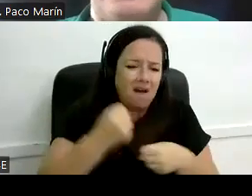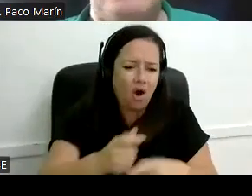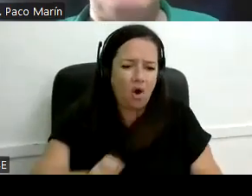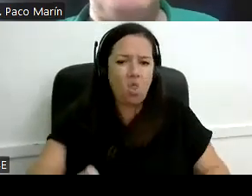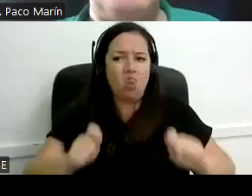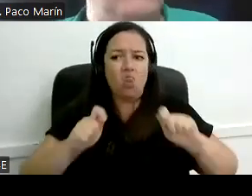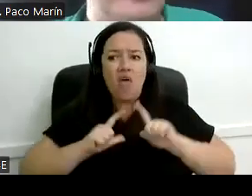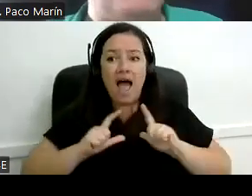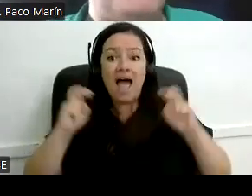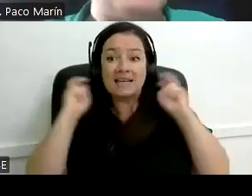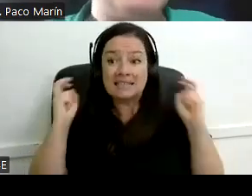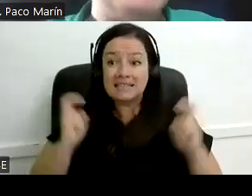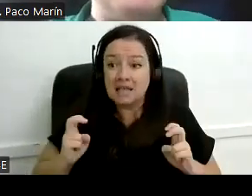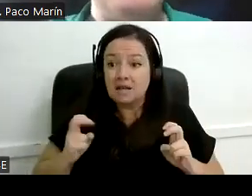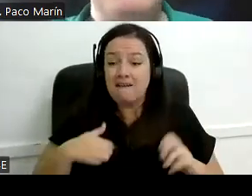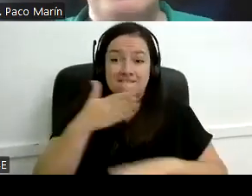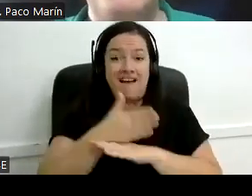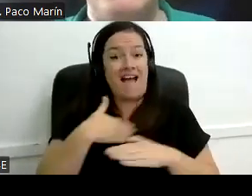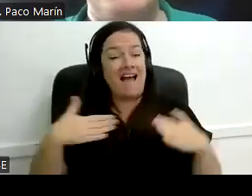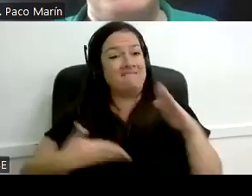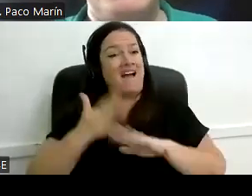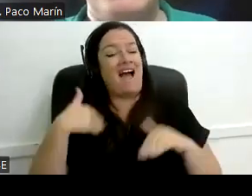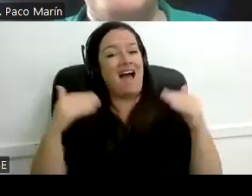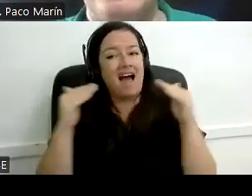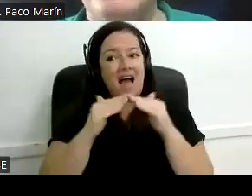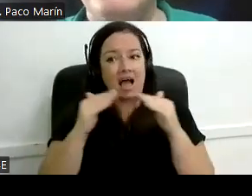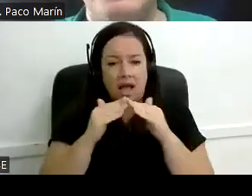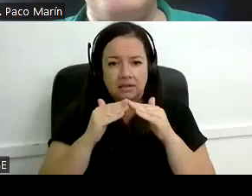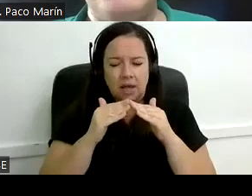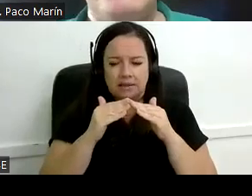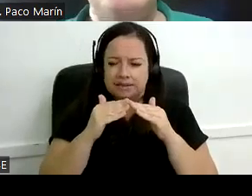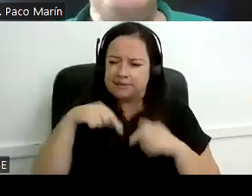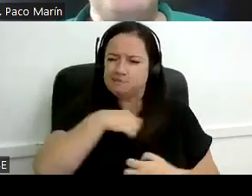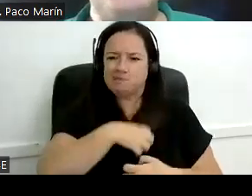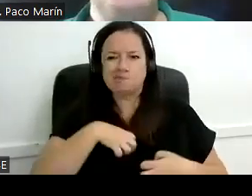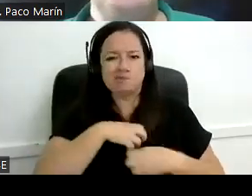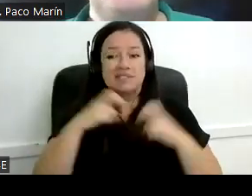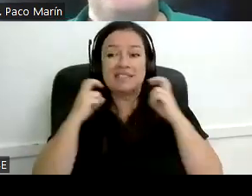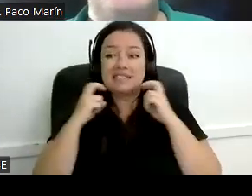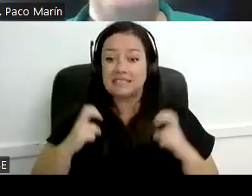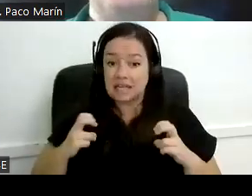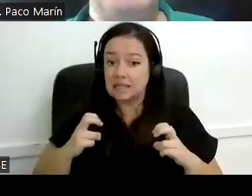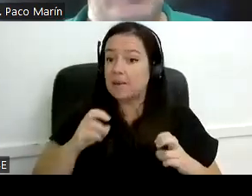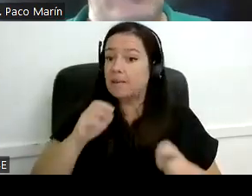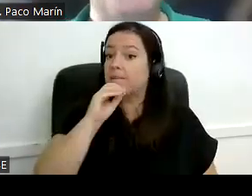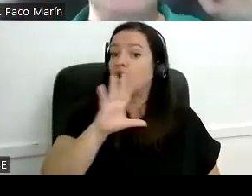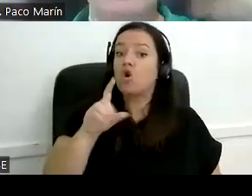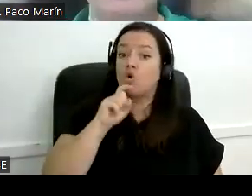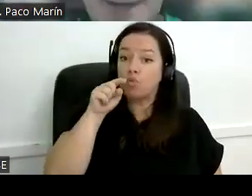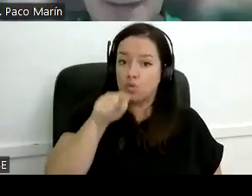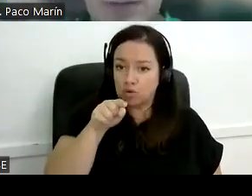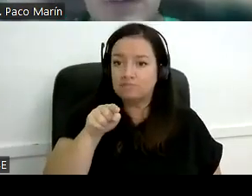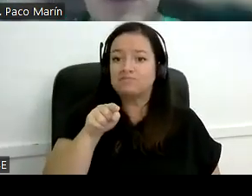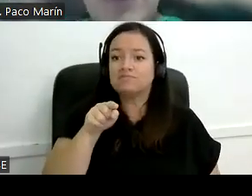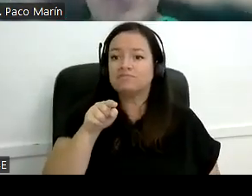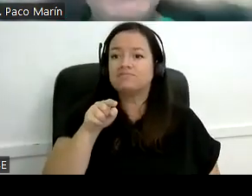generado algún tipo de estrés o llegamos a casa y se genera ese estrés. En estos casos, lo que vamos a notar